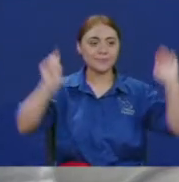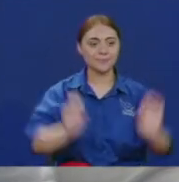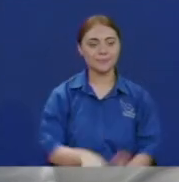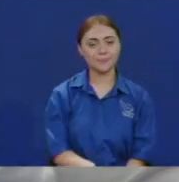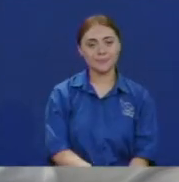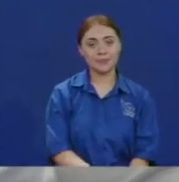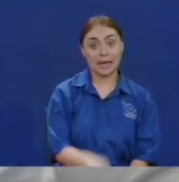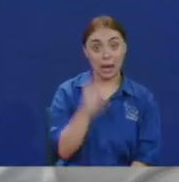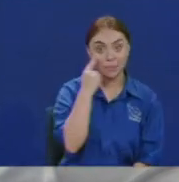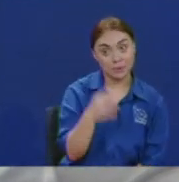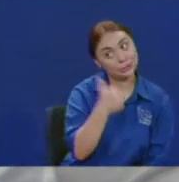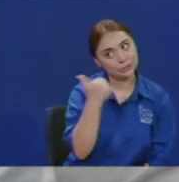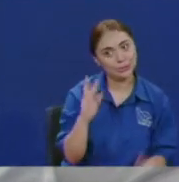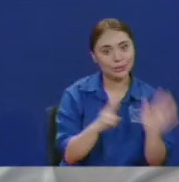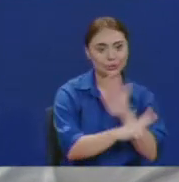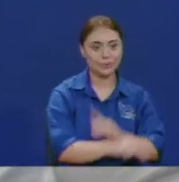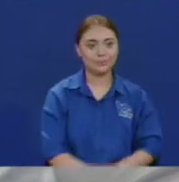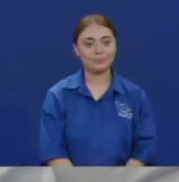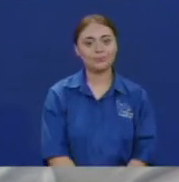Miremos este.